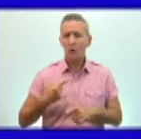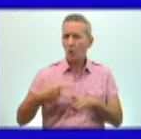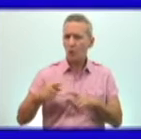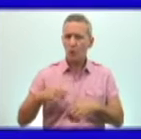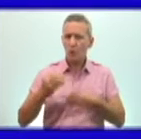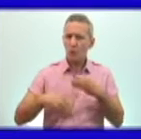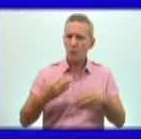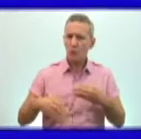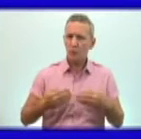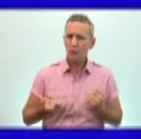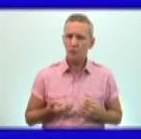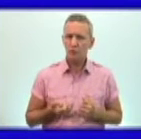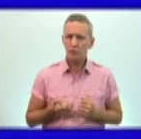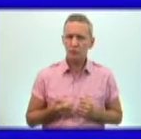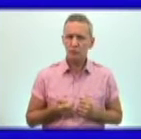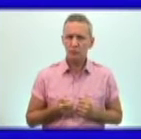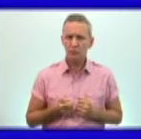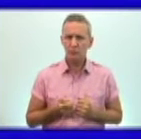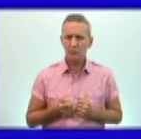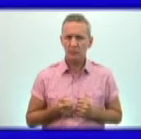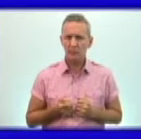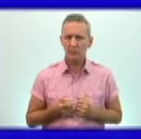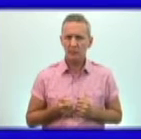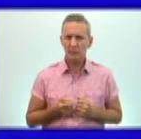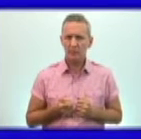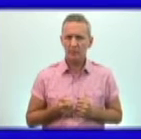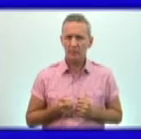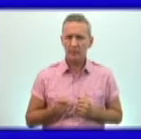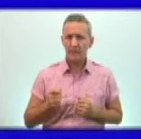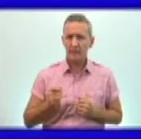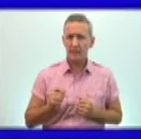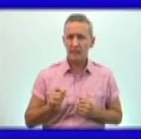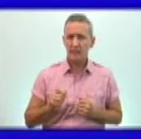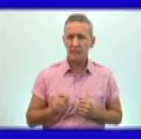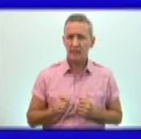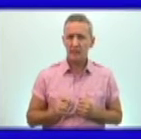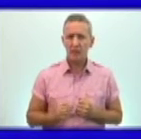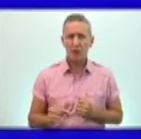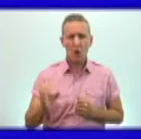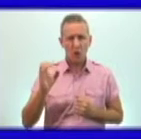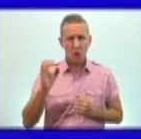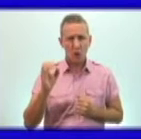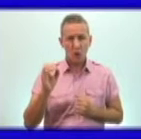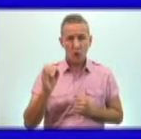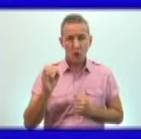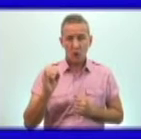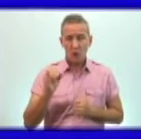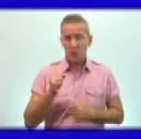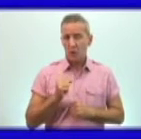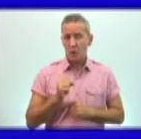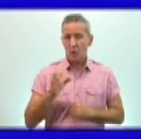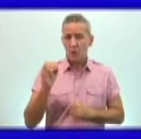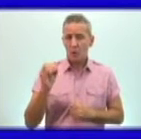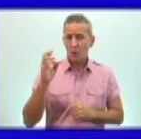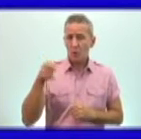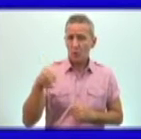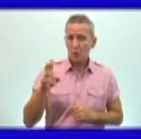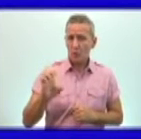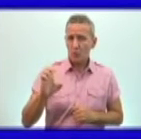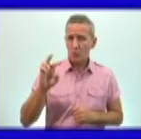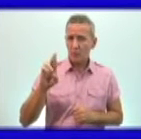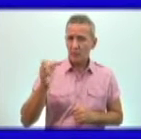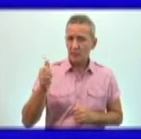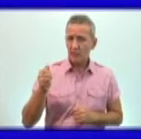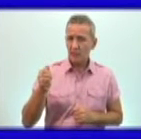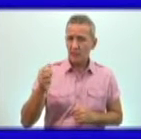tiene magnitudes esenciales, la Operación Tributo. Por lo tanto, al mausoleo que se le levantó a